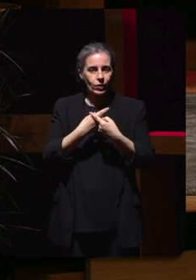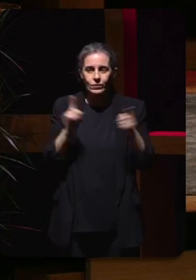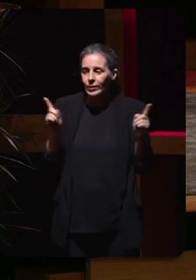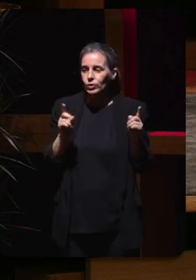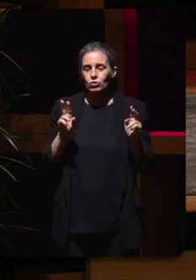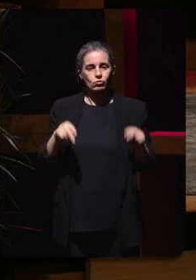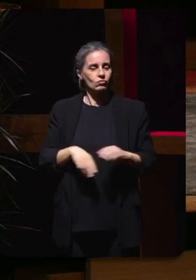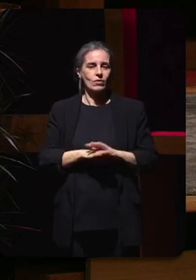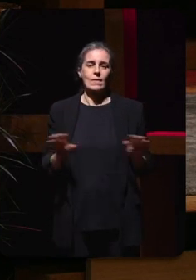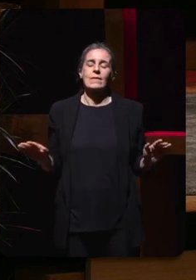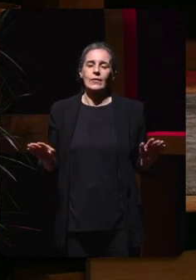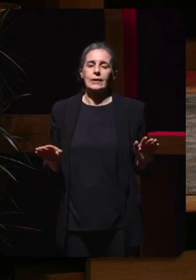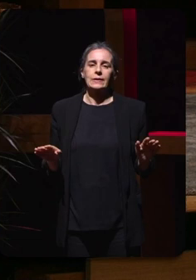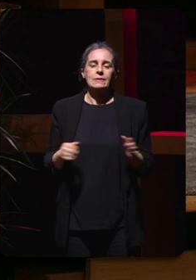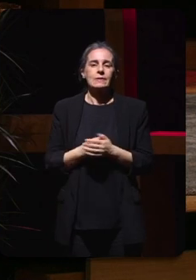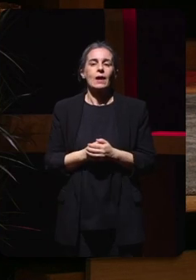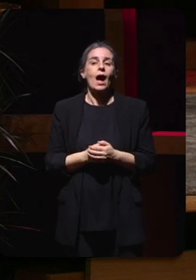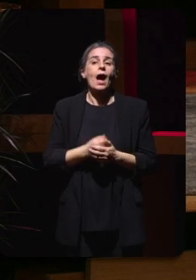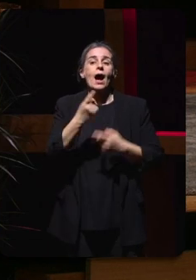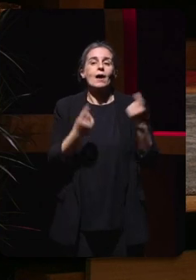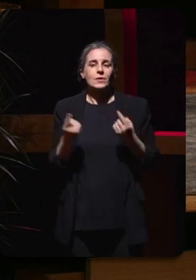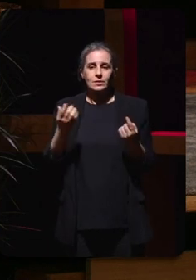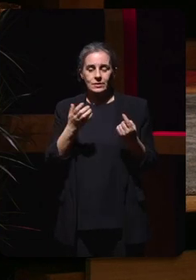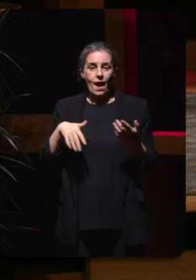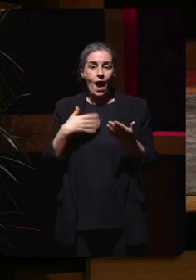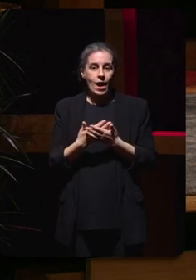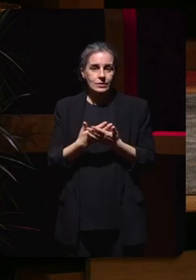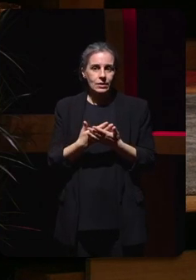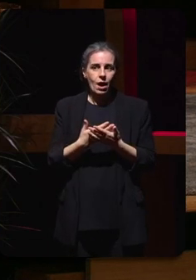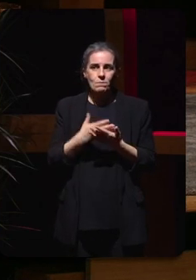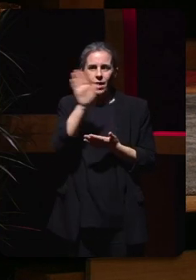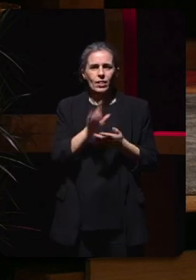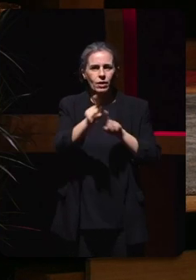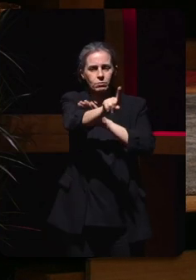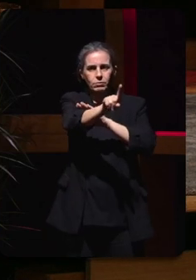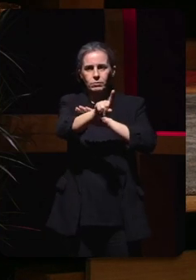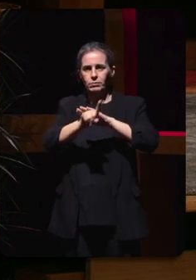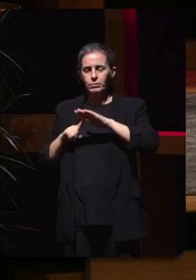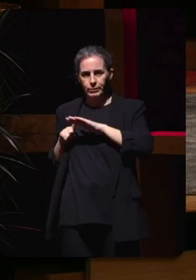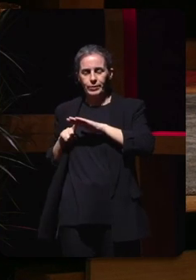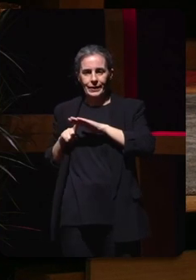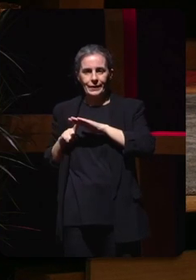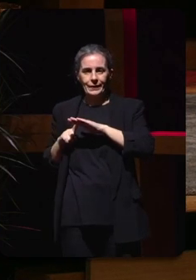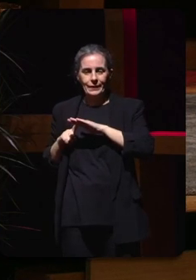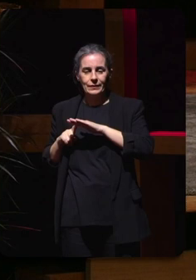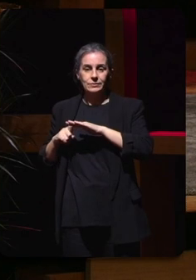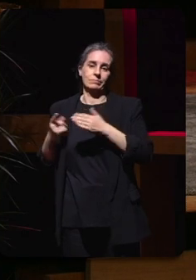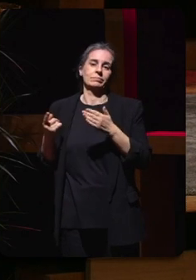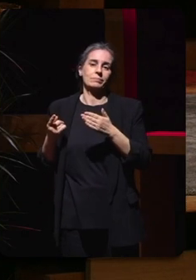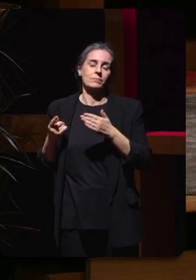todo, sino que incluso en algunos casos estamos retrocediendo, ¿no? Hasta cierto punto, y